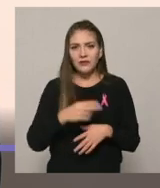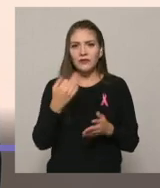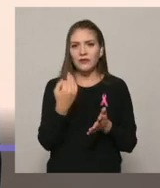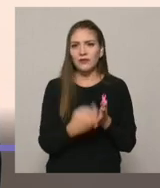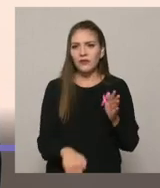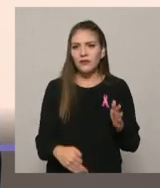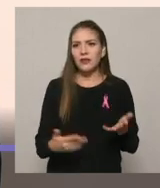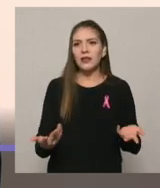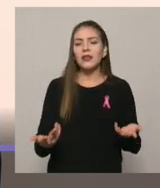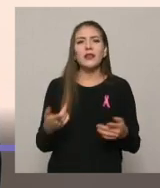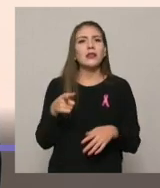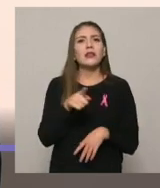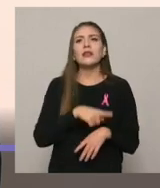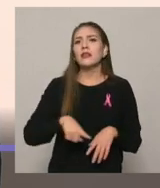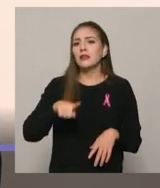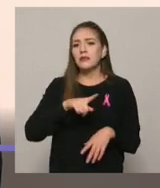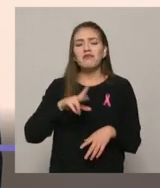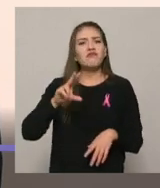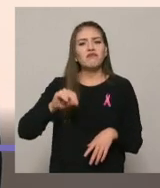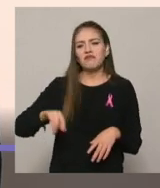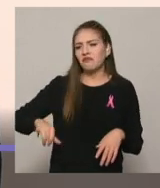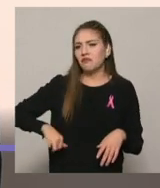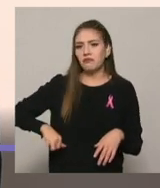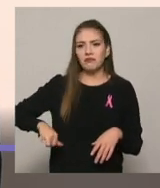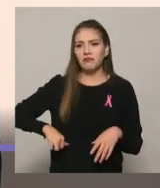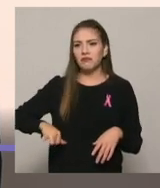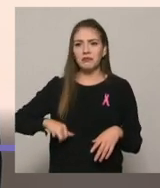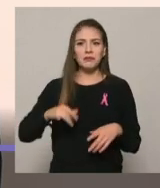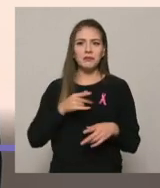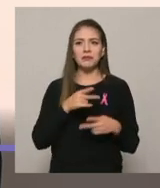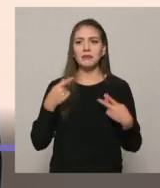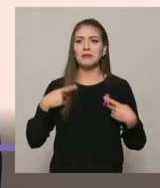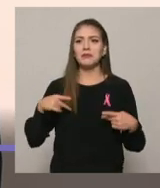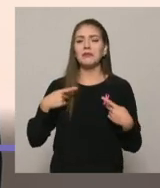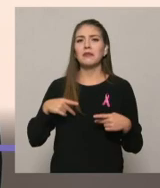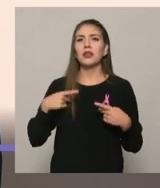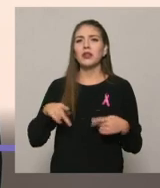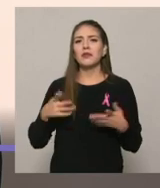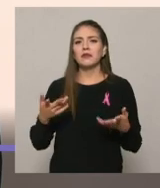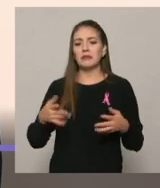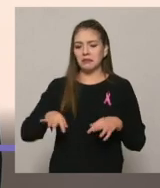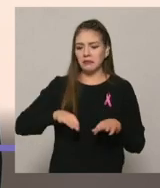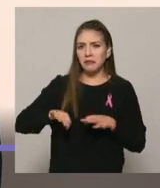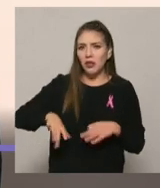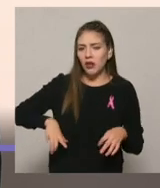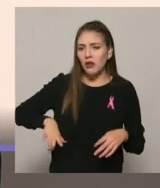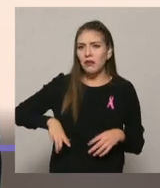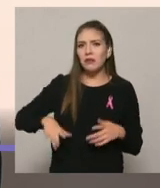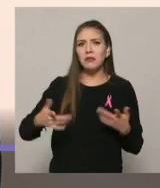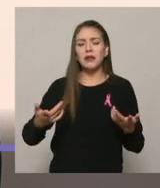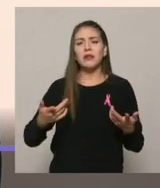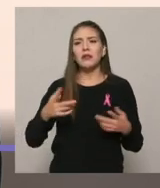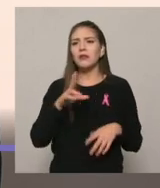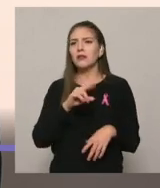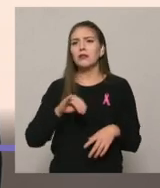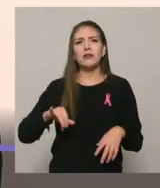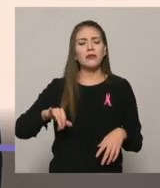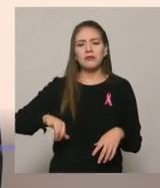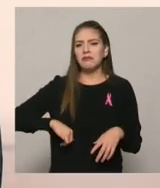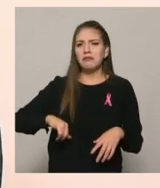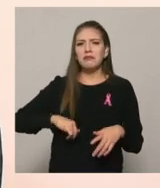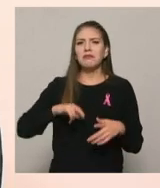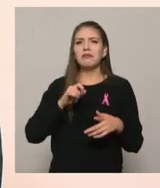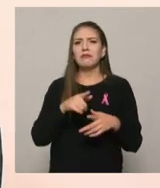la tecnología no le interesa a los gobernantes, no le interesa a quienes toman decisiones en los medios de